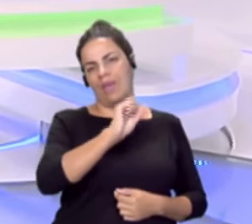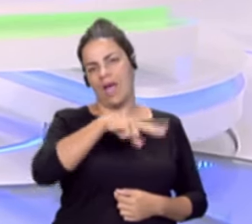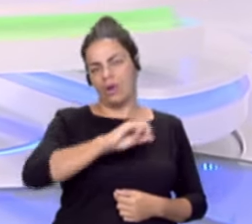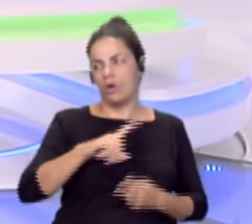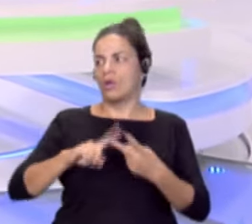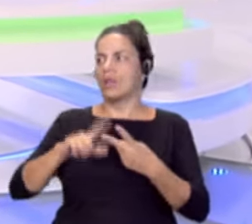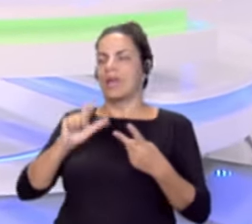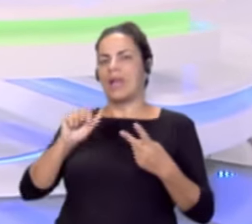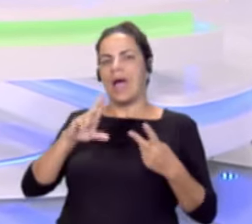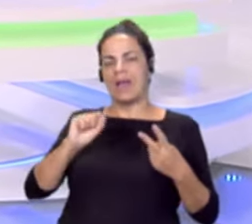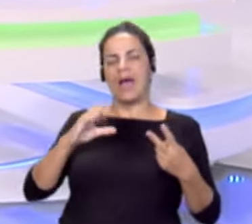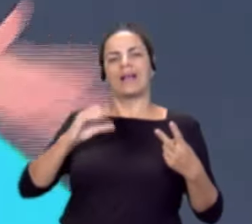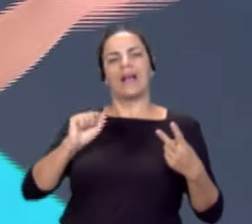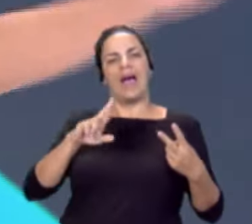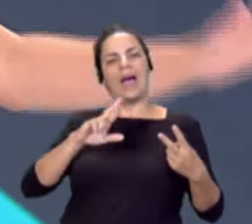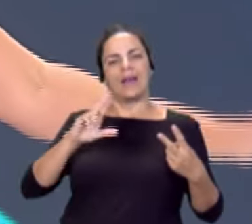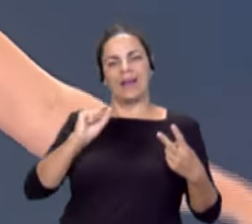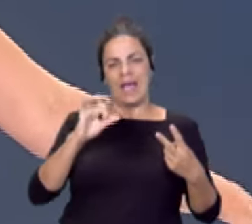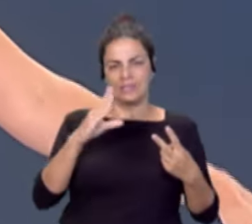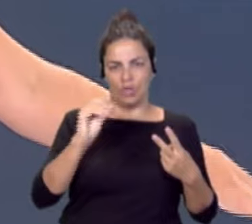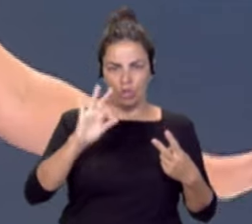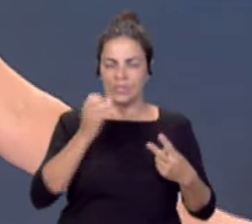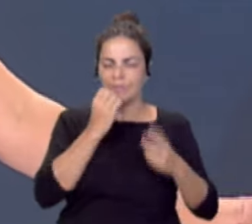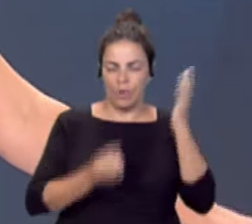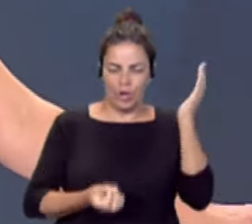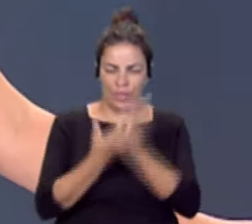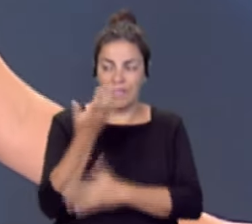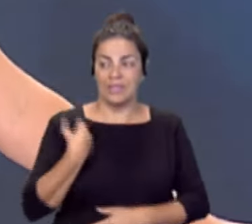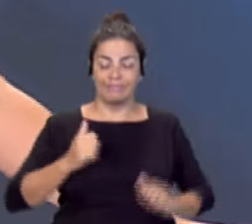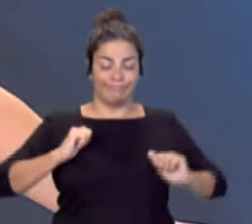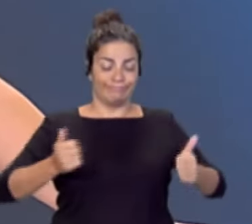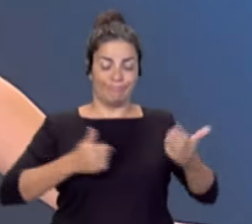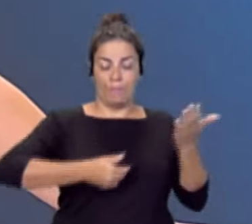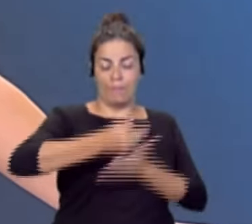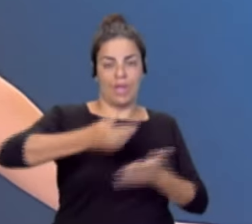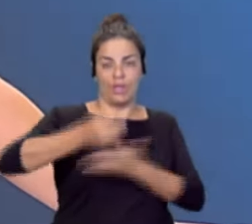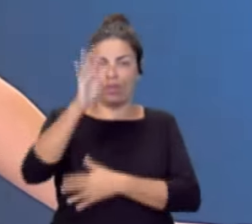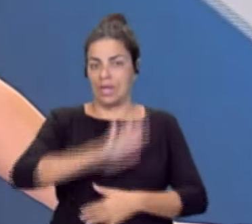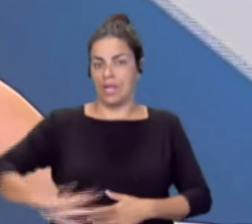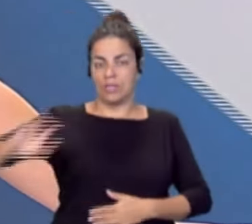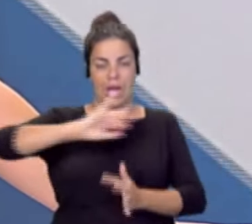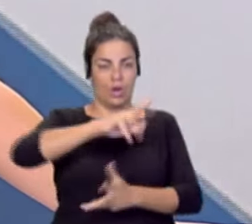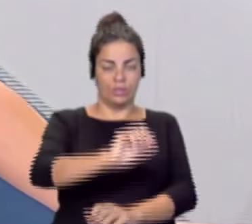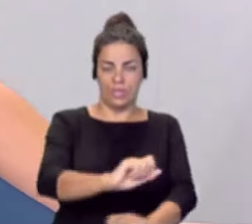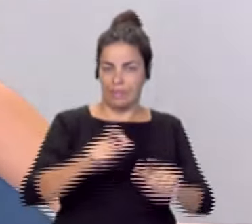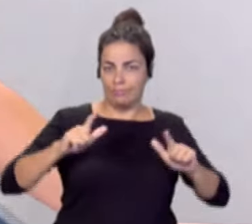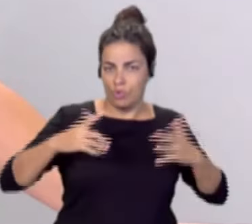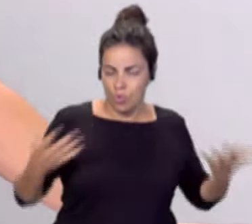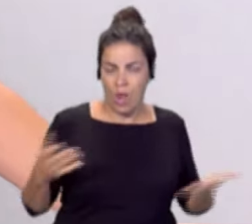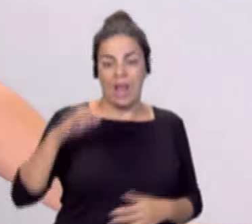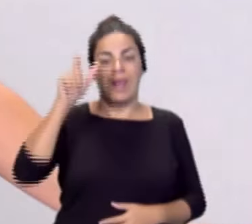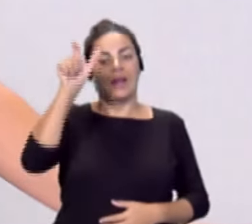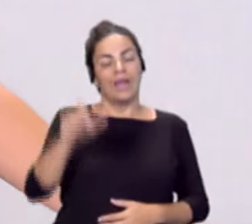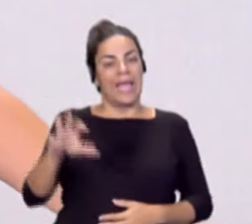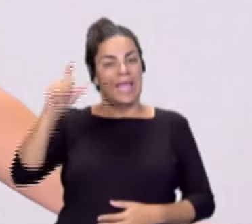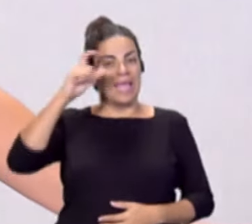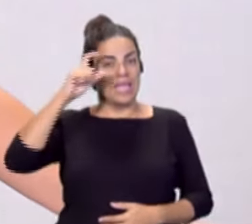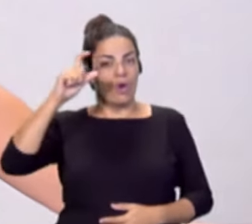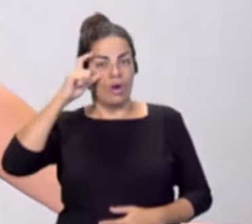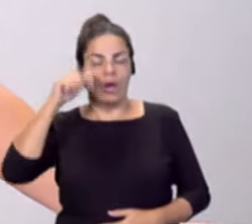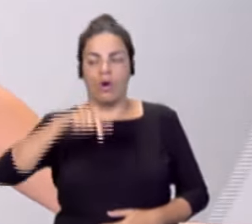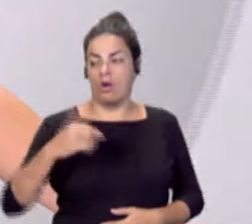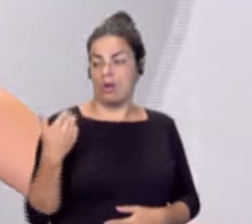Bueno, y vamos a empezar con la noticia que está aquí en la portada de los periódicos nacionales. Íñigo Errejón, que ha anunciado este jueves que deja la